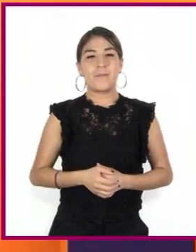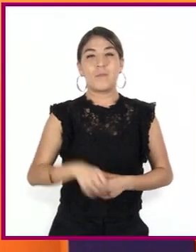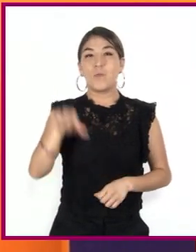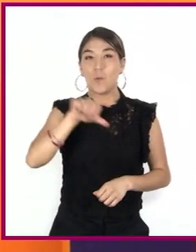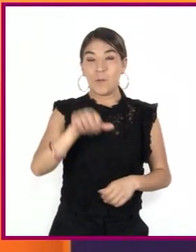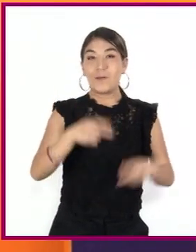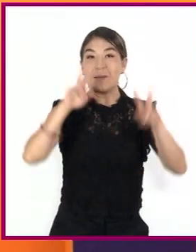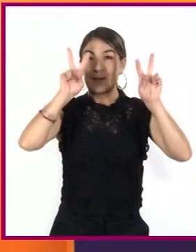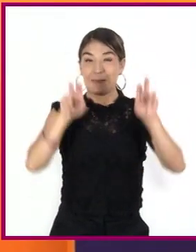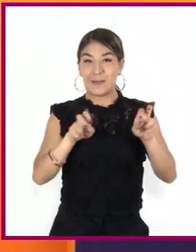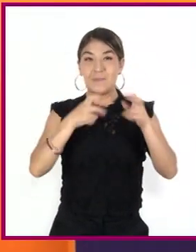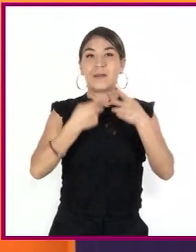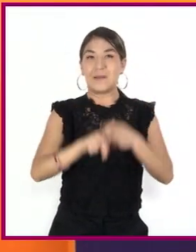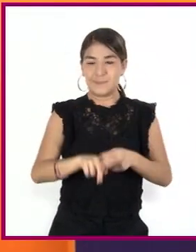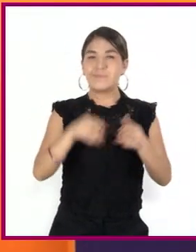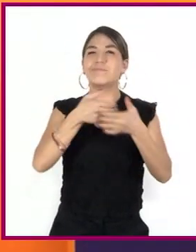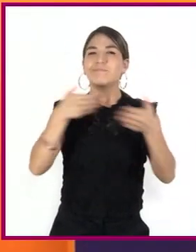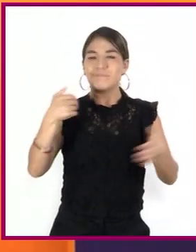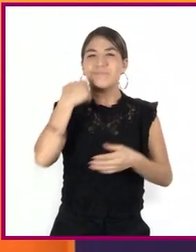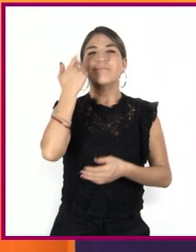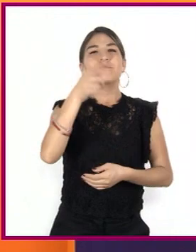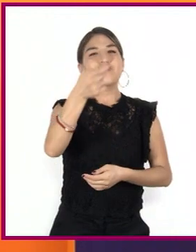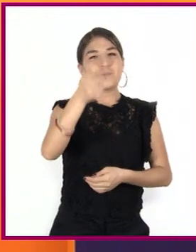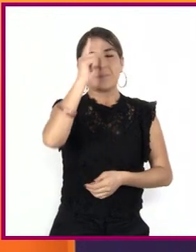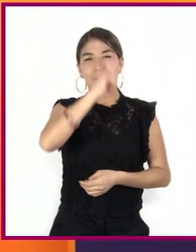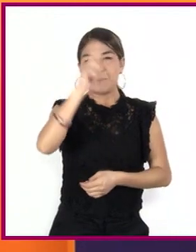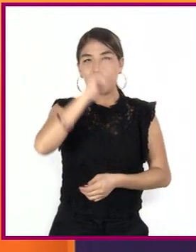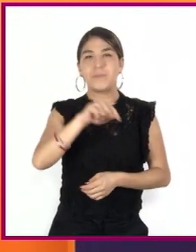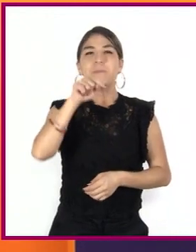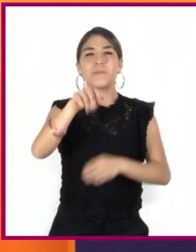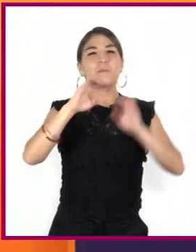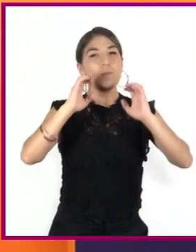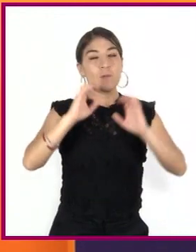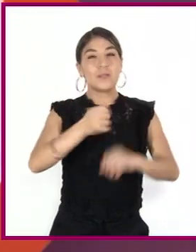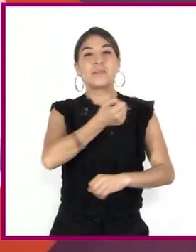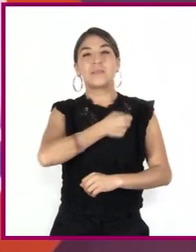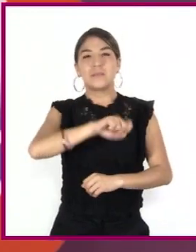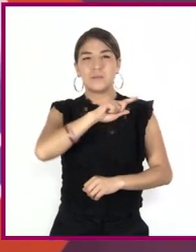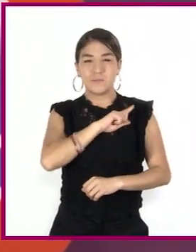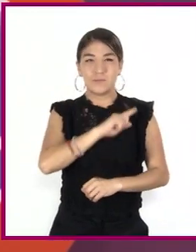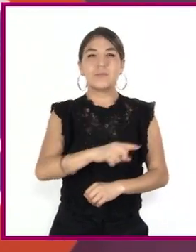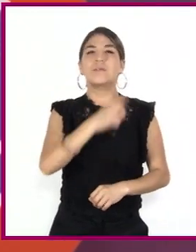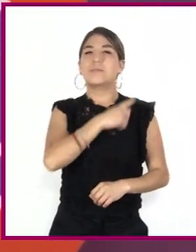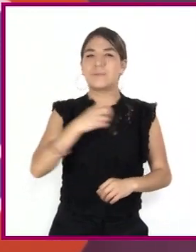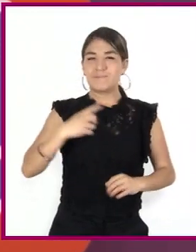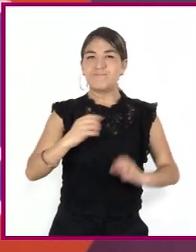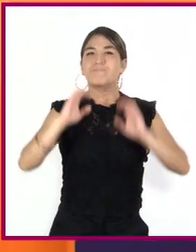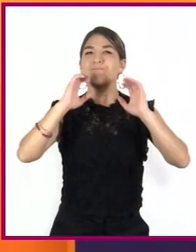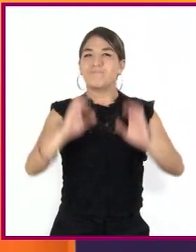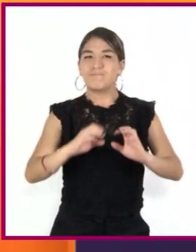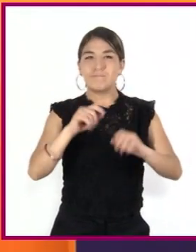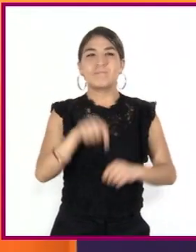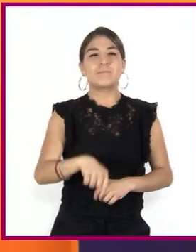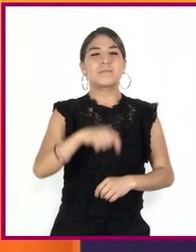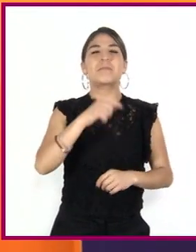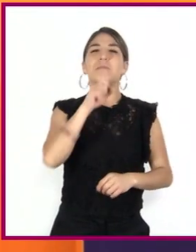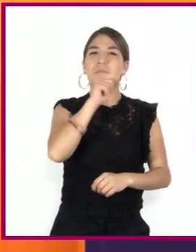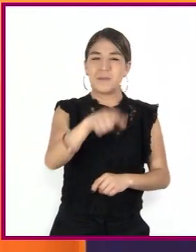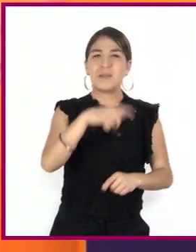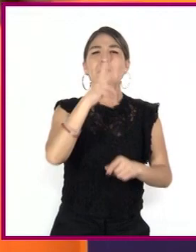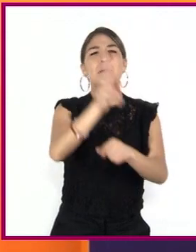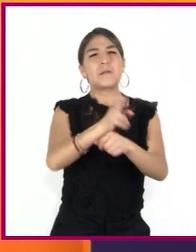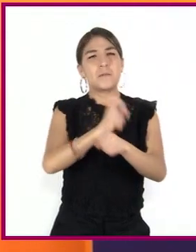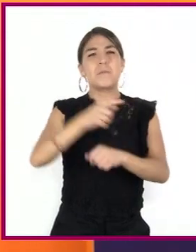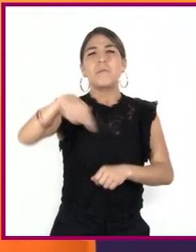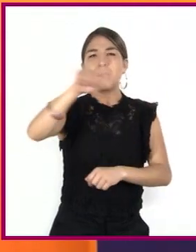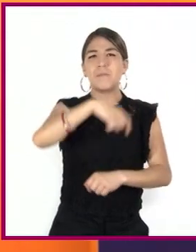hoy, quisiera recordarles lo importante del cuidado de la salud. Mantengan siempre las medidas preventivas. Inviten a su familia a que